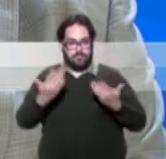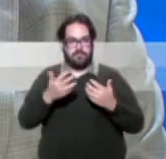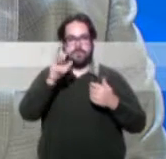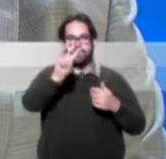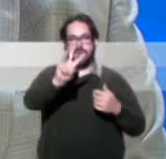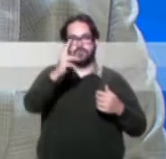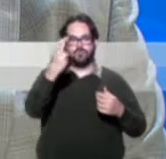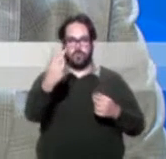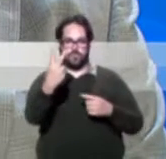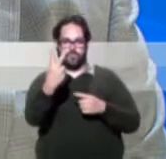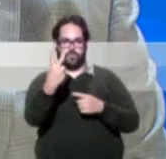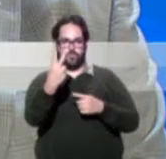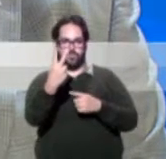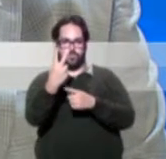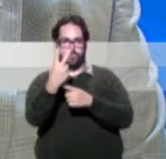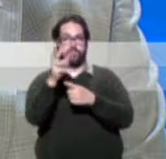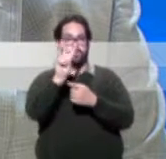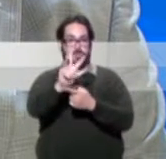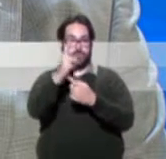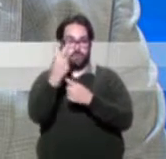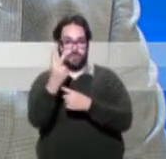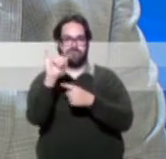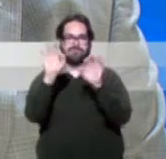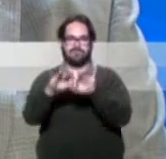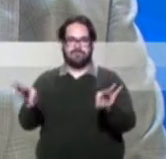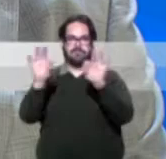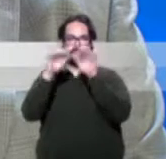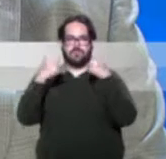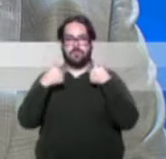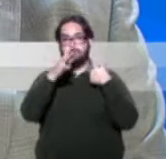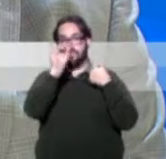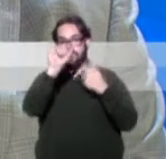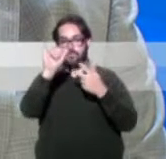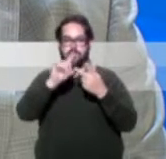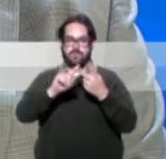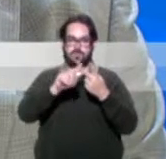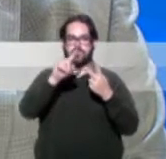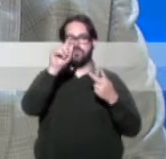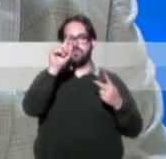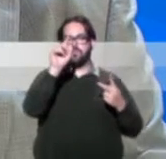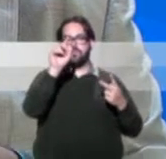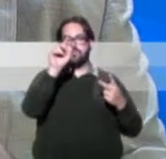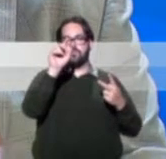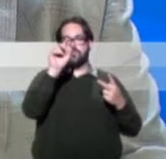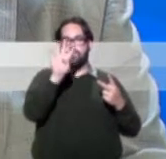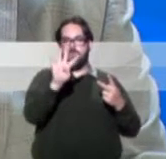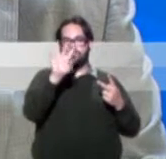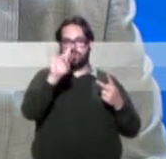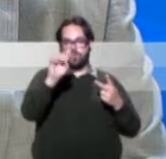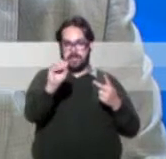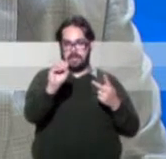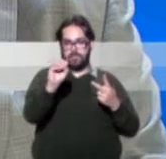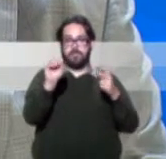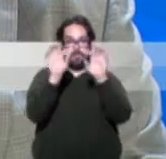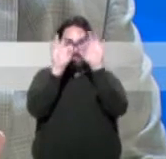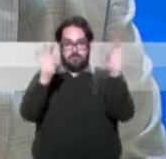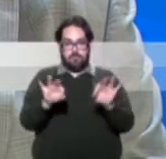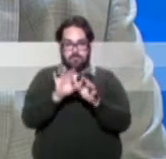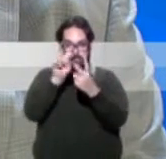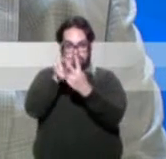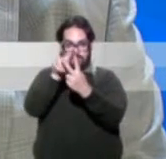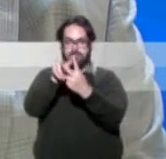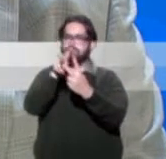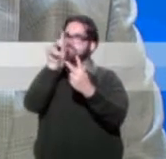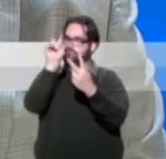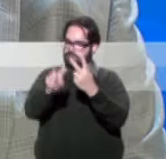segunda cosa es la 480, esas se reciben para finales de febrero. Uh-huh. Así que una cosa importante, no se me desespere mucho y radique con la planilla incompleta porque se la van a